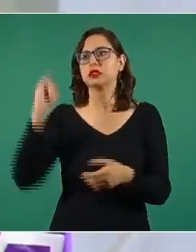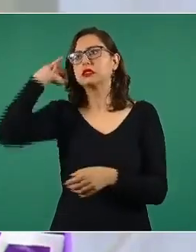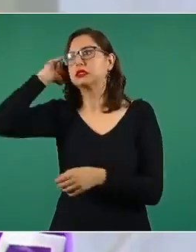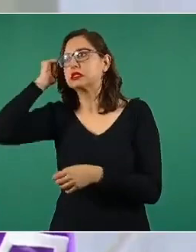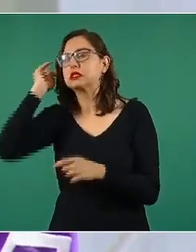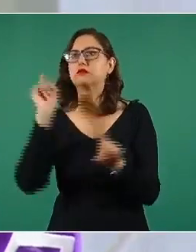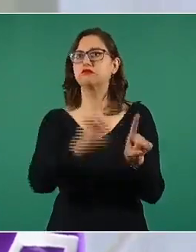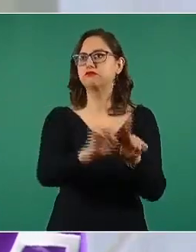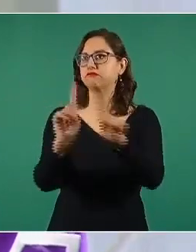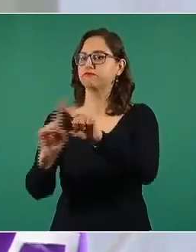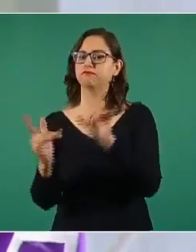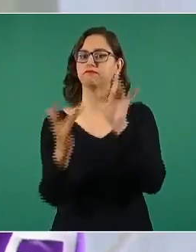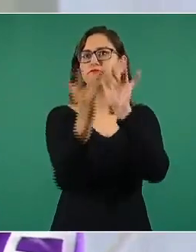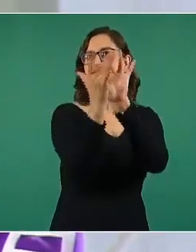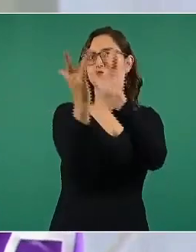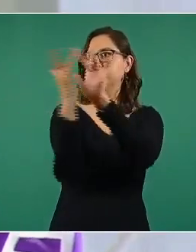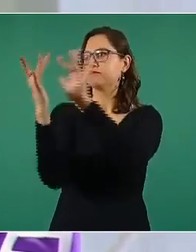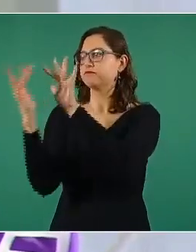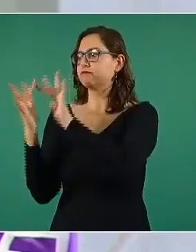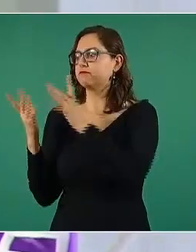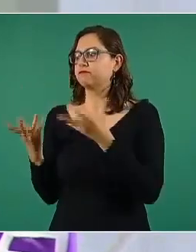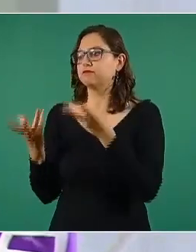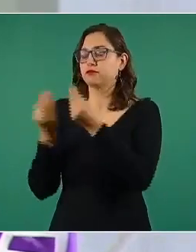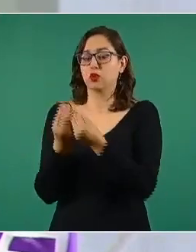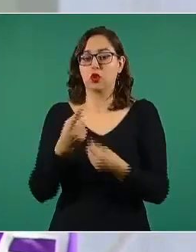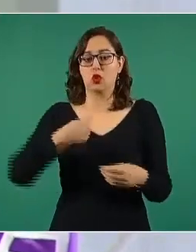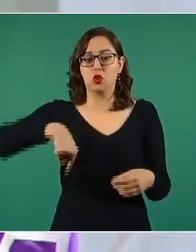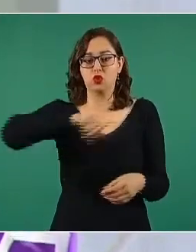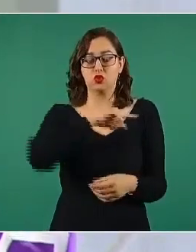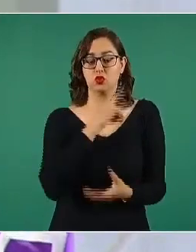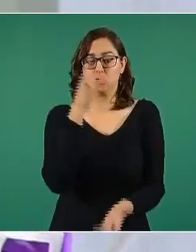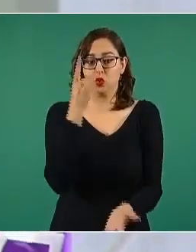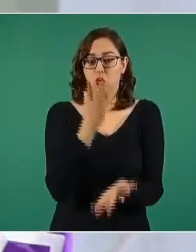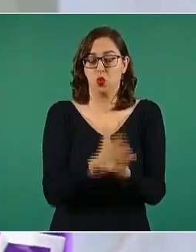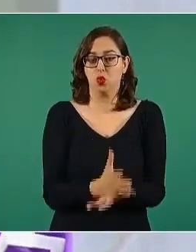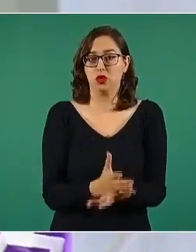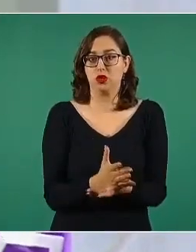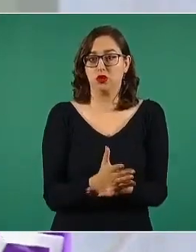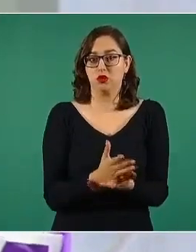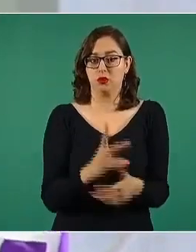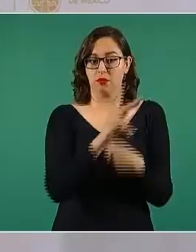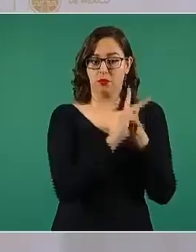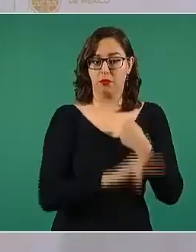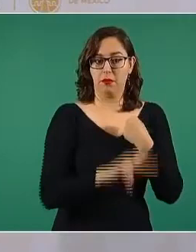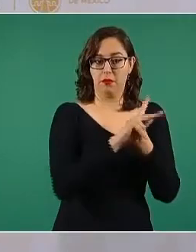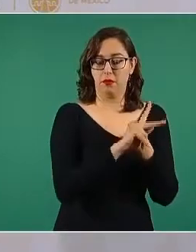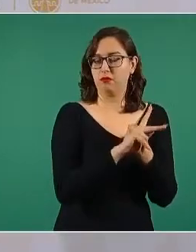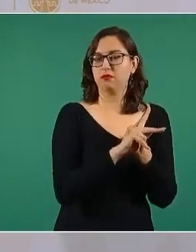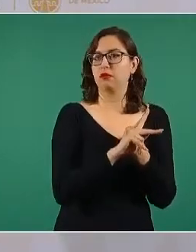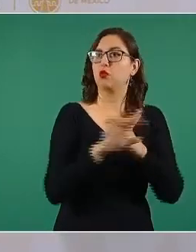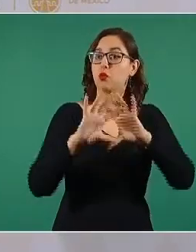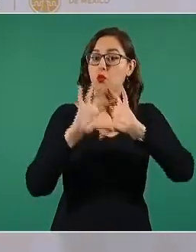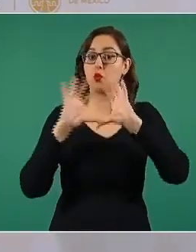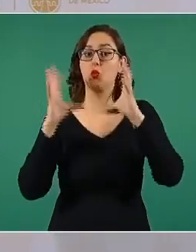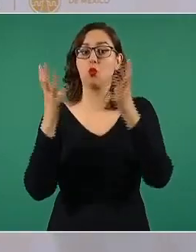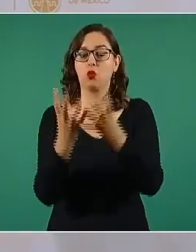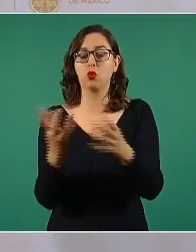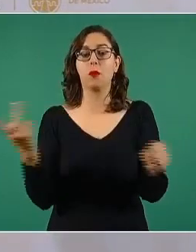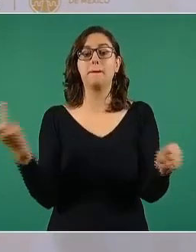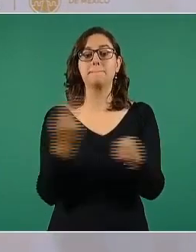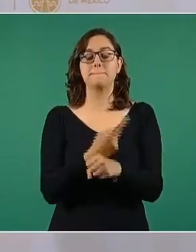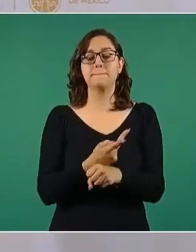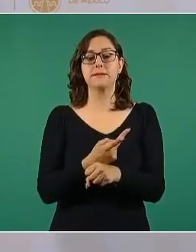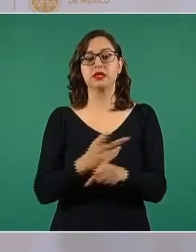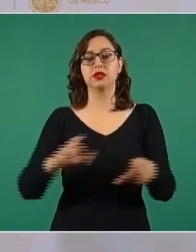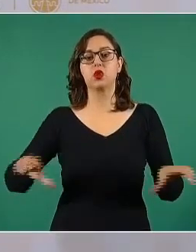indígenas, nosotros no solo en nuestra isla, sino alrededor del mundo. Se ha dicho que los pueblos indígenas